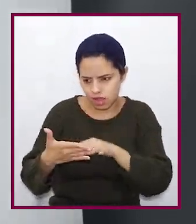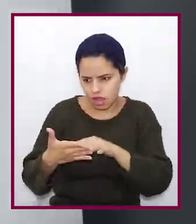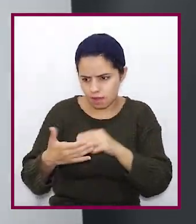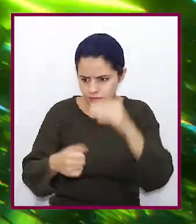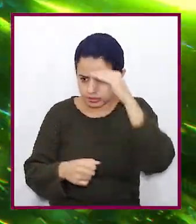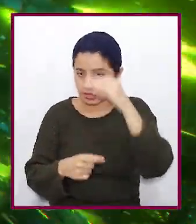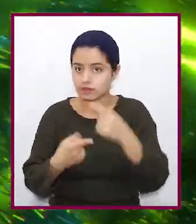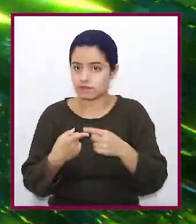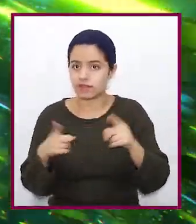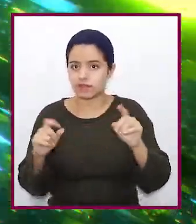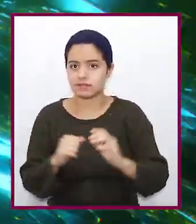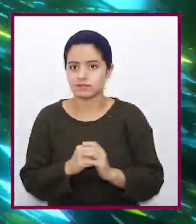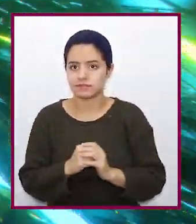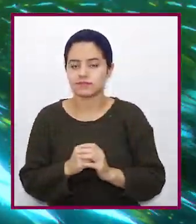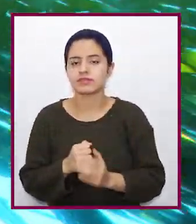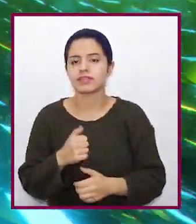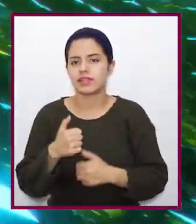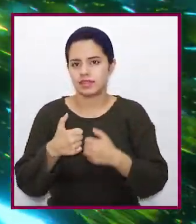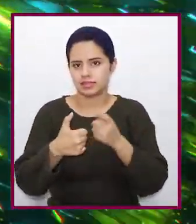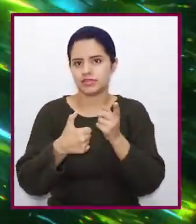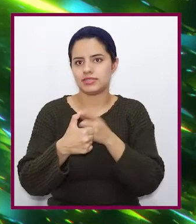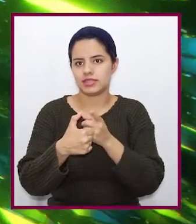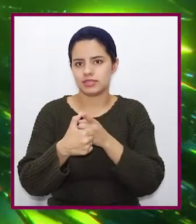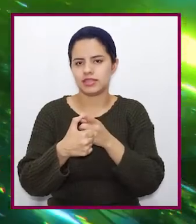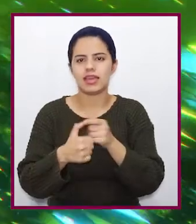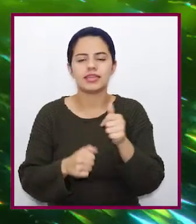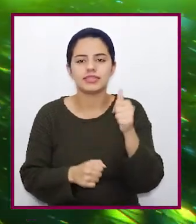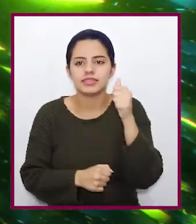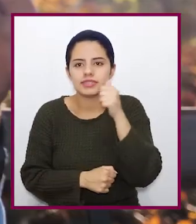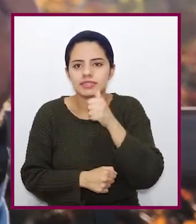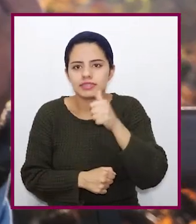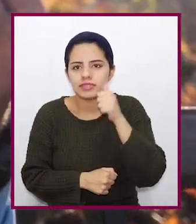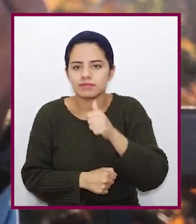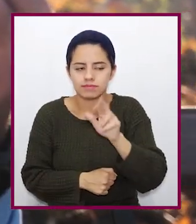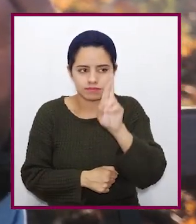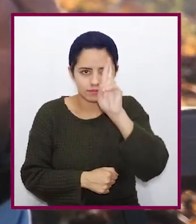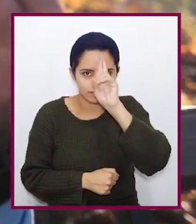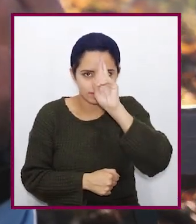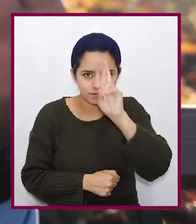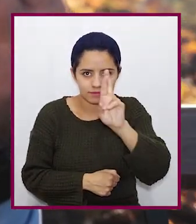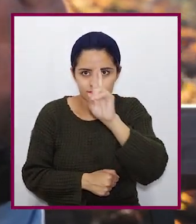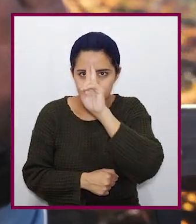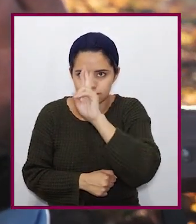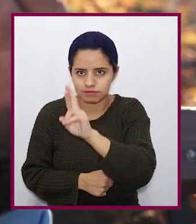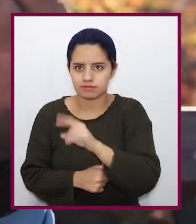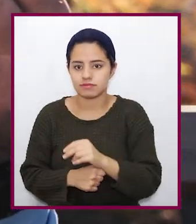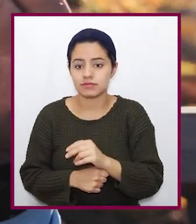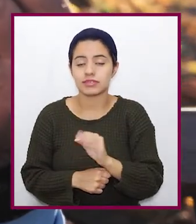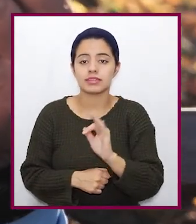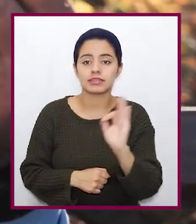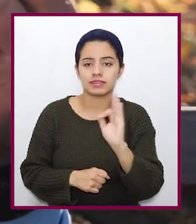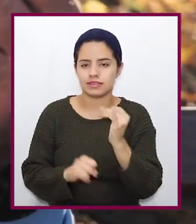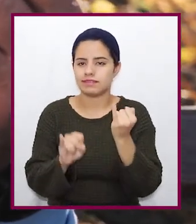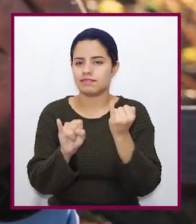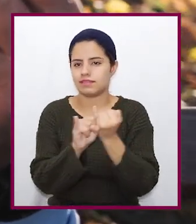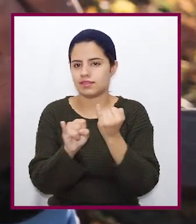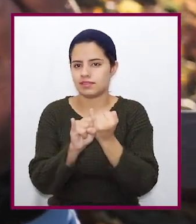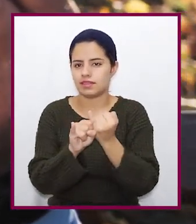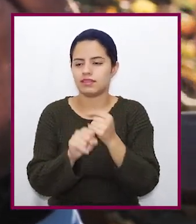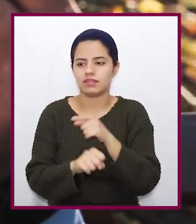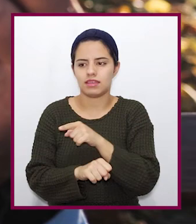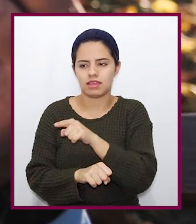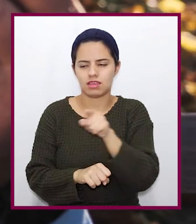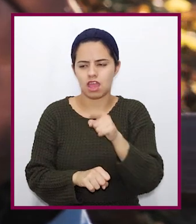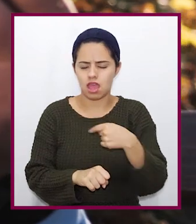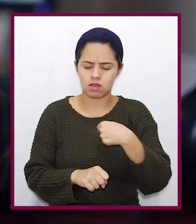6. Sé siempre respetuoso con los demás. Si en redes alguien dice o hace algo que